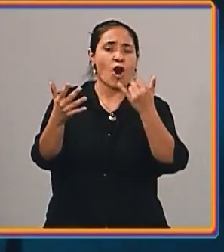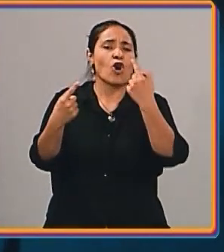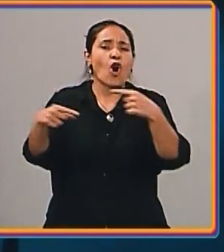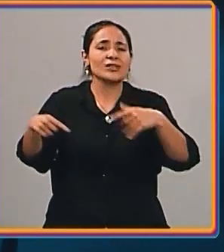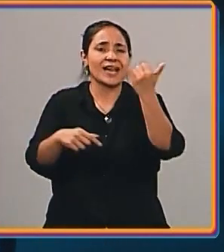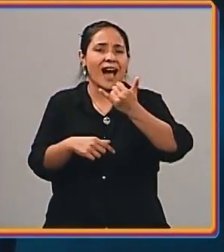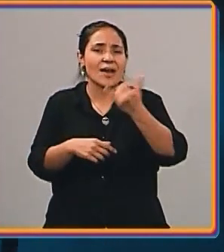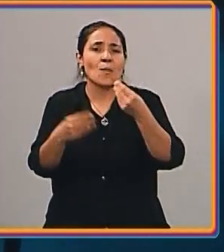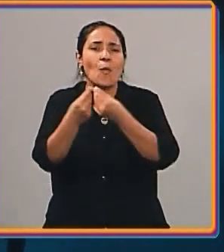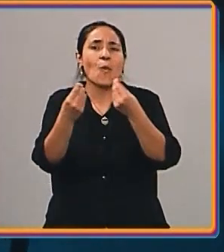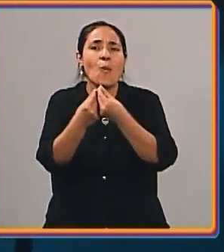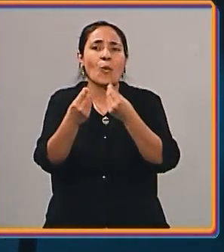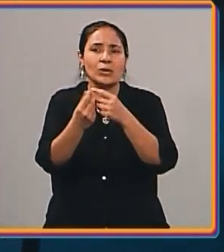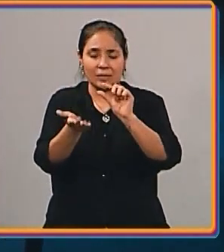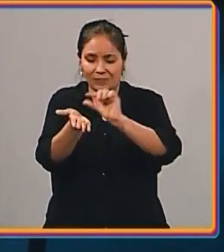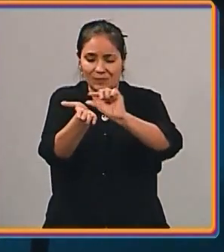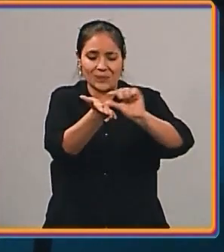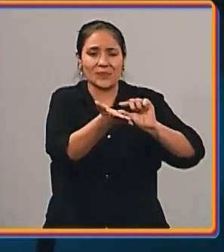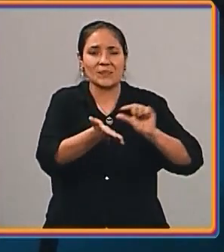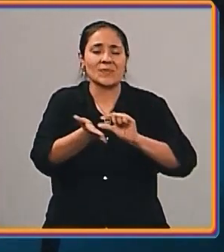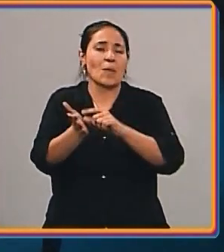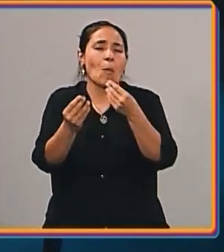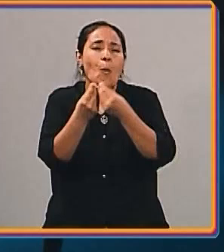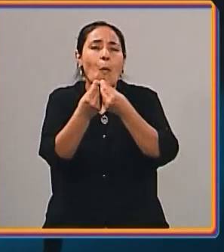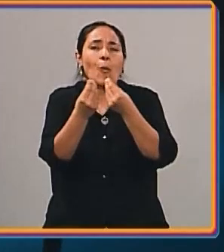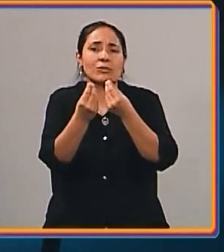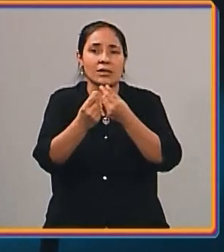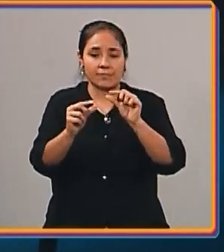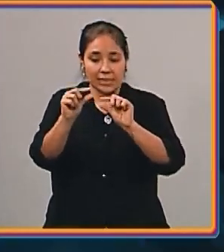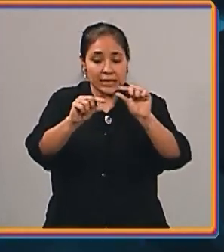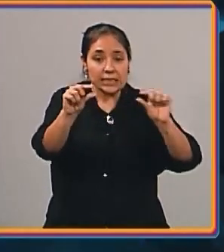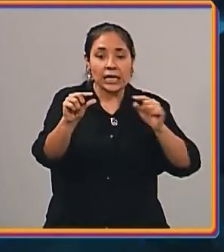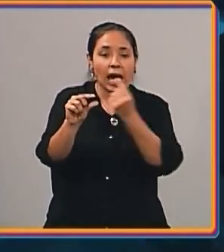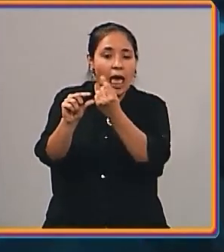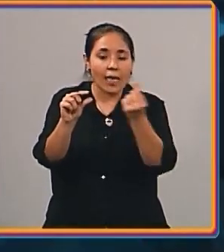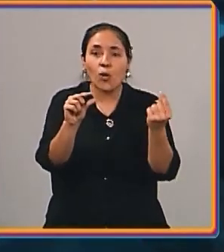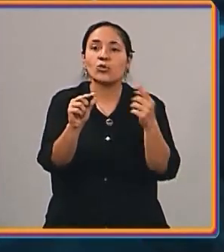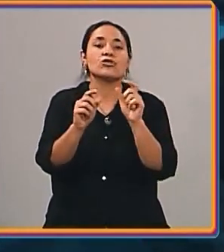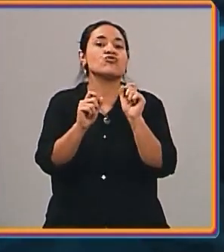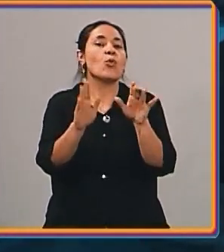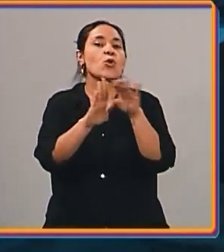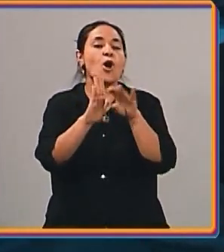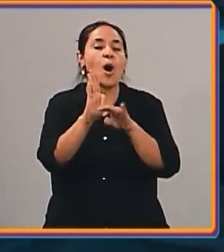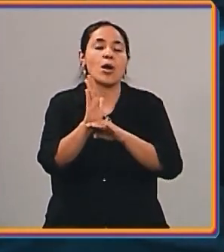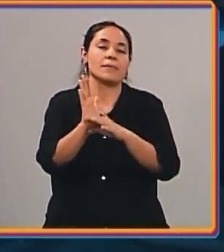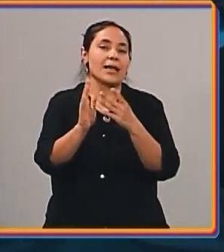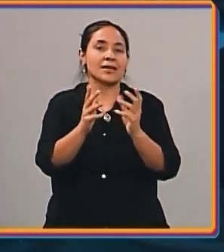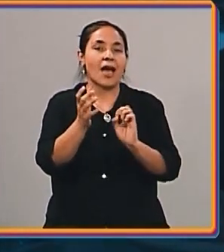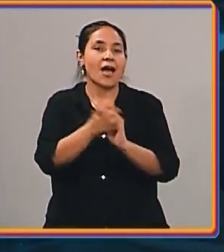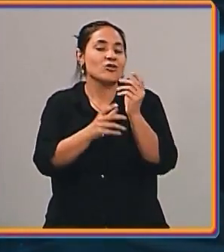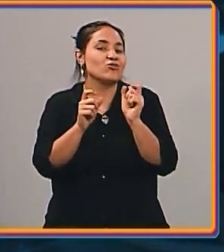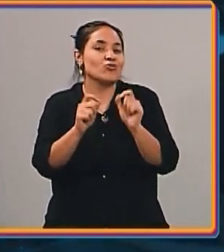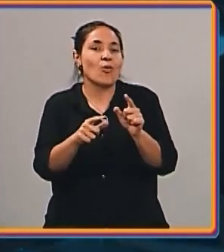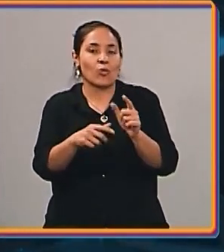elementos, sobre todo muchísimas minis de plástico. Cada una de estas minis tiene habilidades y reglas propias, lo que hace